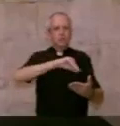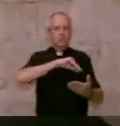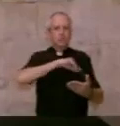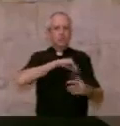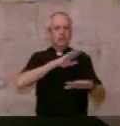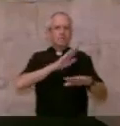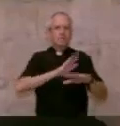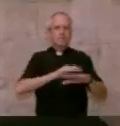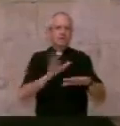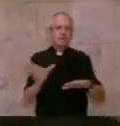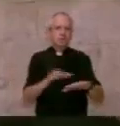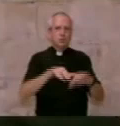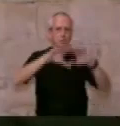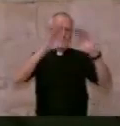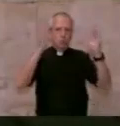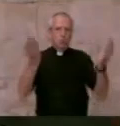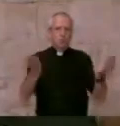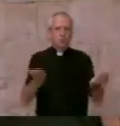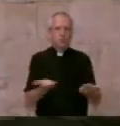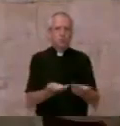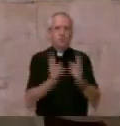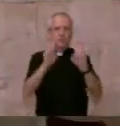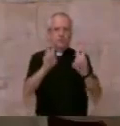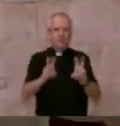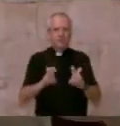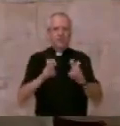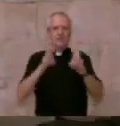mort perquè tot l'univers es